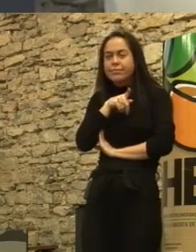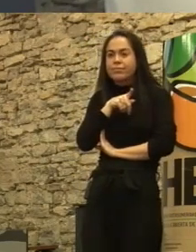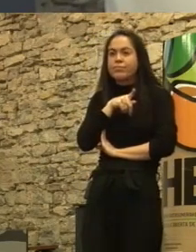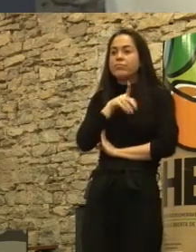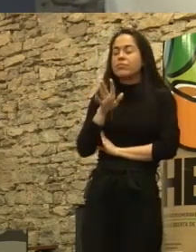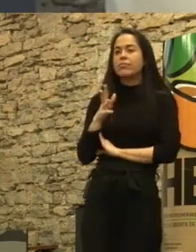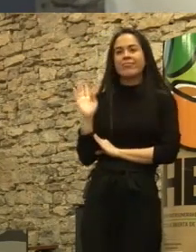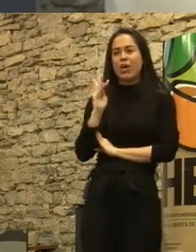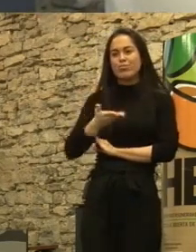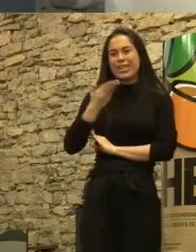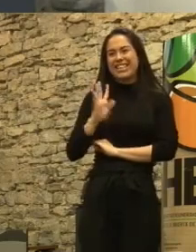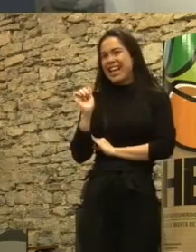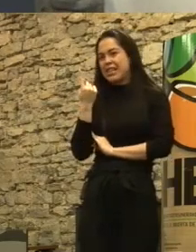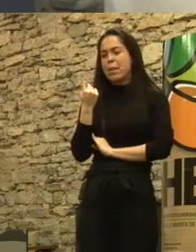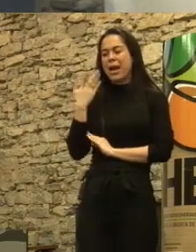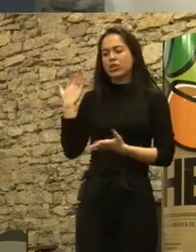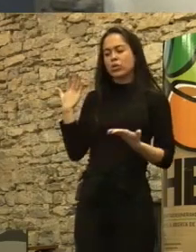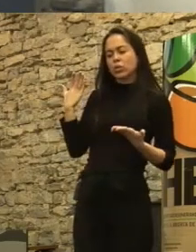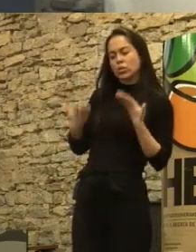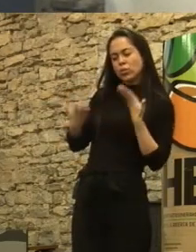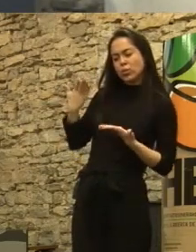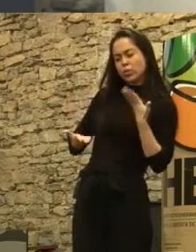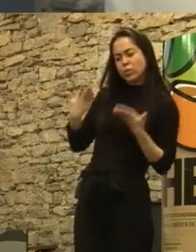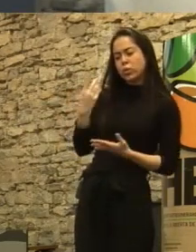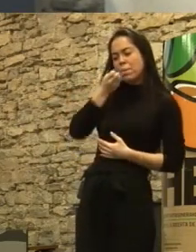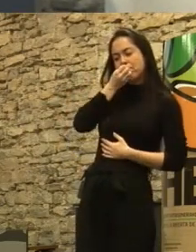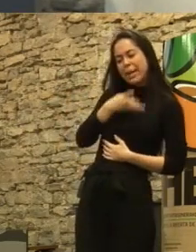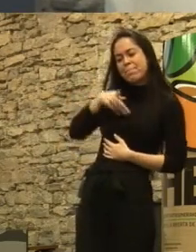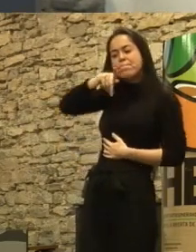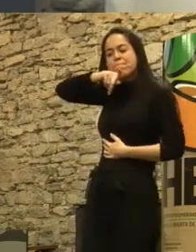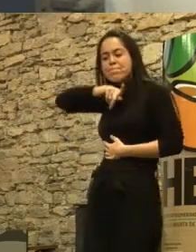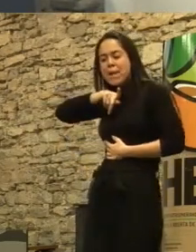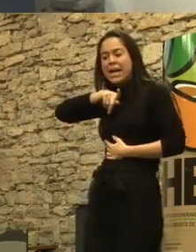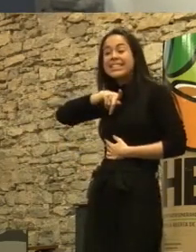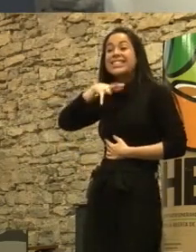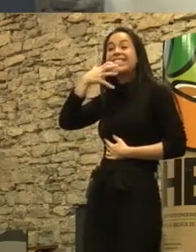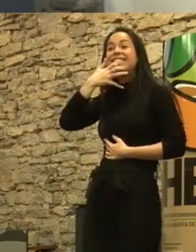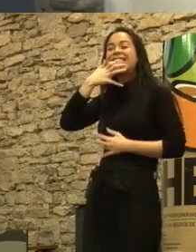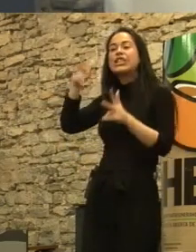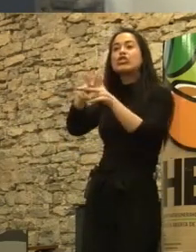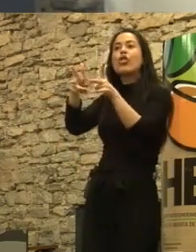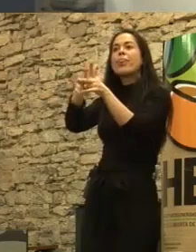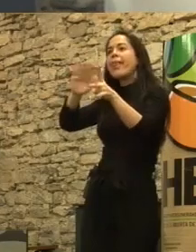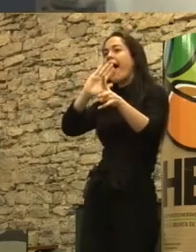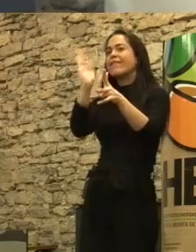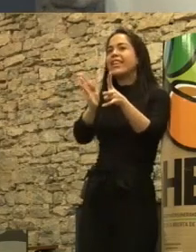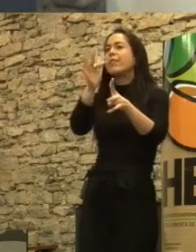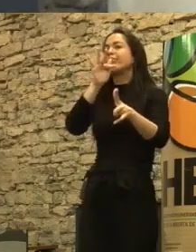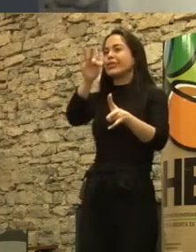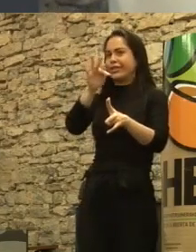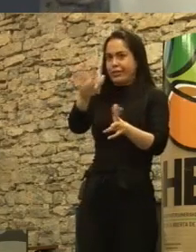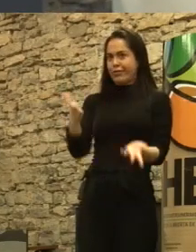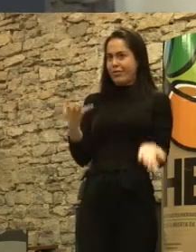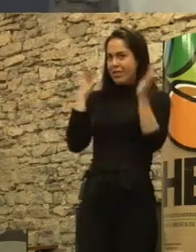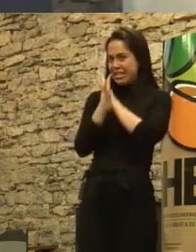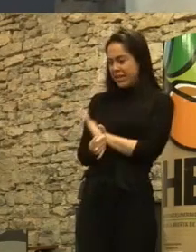juzgan si lo están haciendo bien o mal en función del impacto social que están teniendo. Eso no significa que tengan que perder dinero o que el emprendedor trabaje